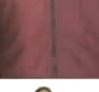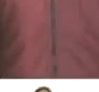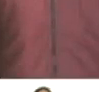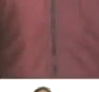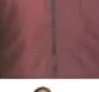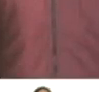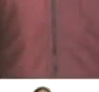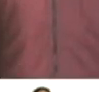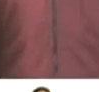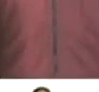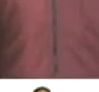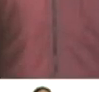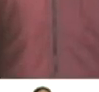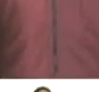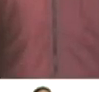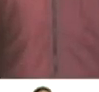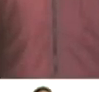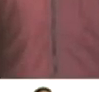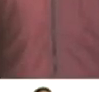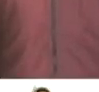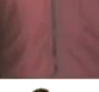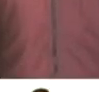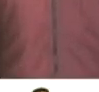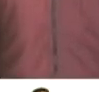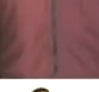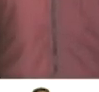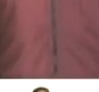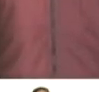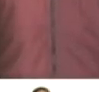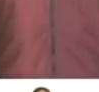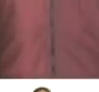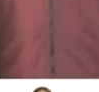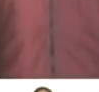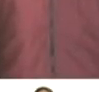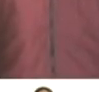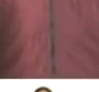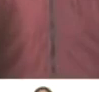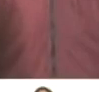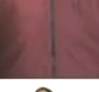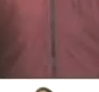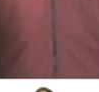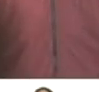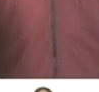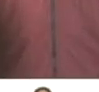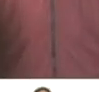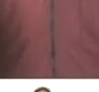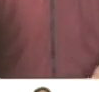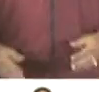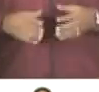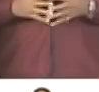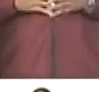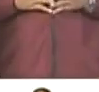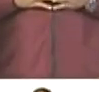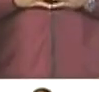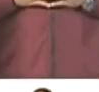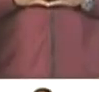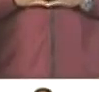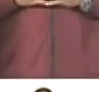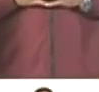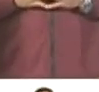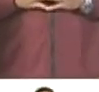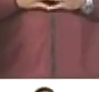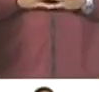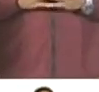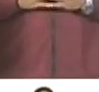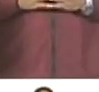de aprender a leer y escribir en revolución. Y no ha sido fácil, no ha sido nada fácil. Nos